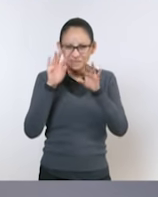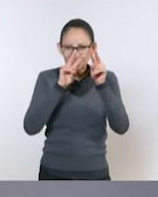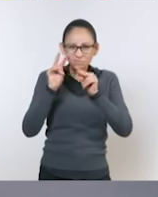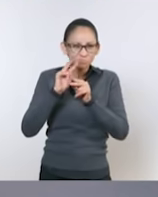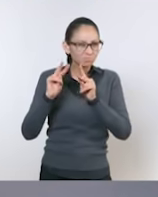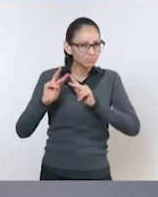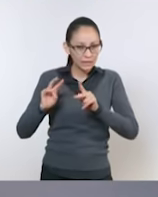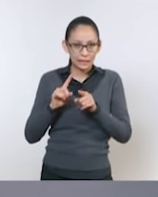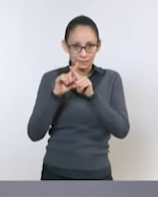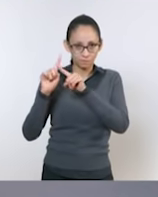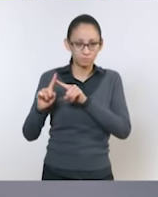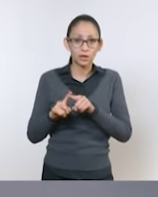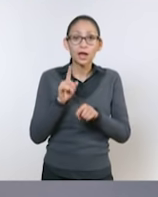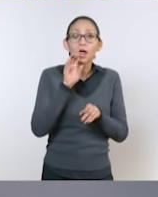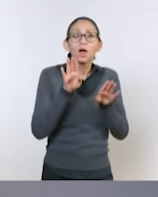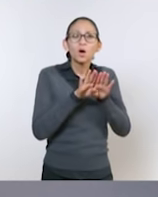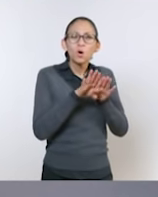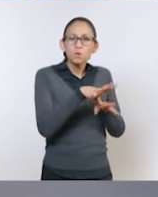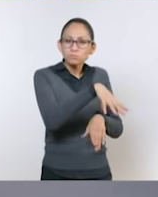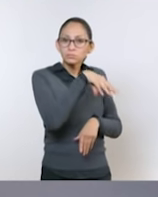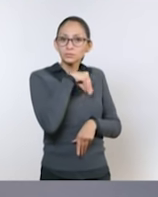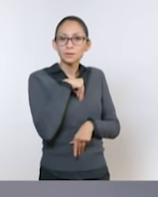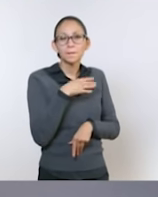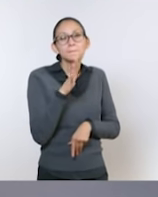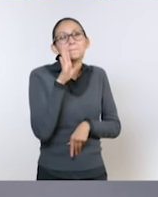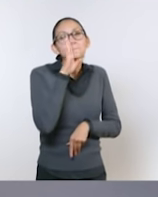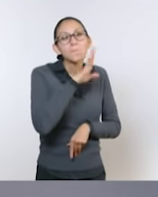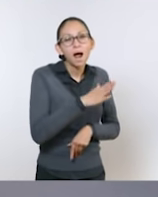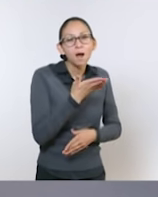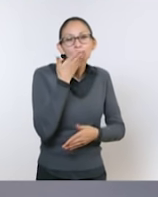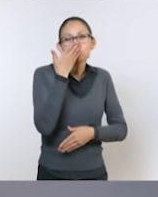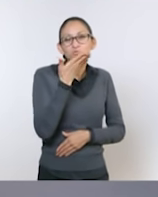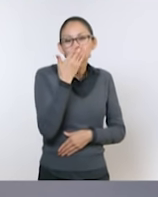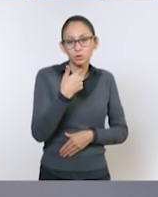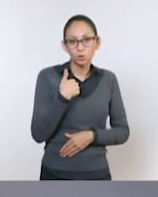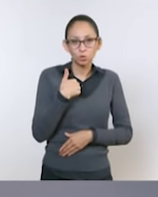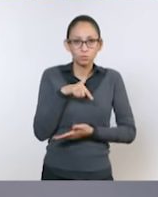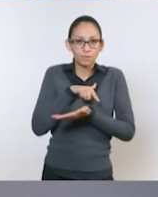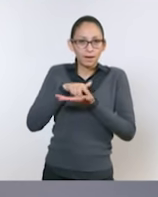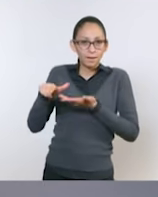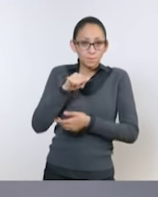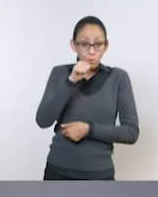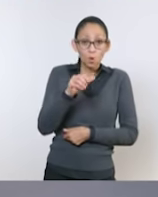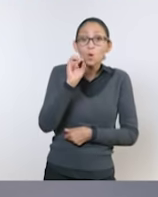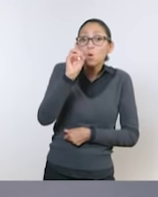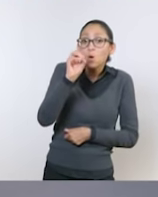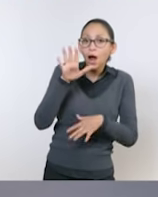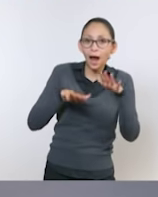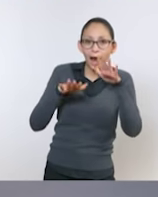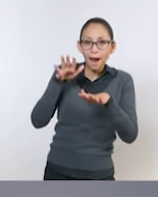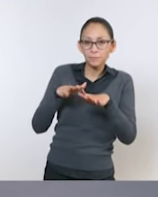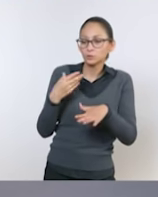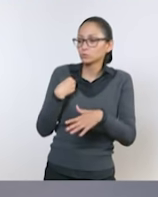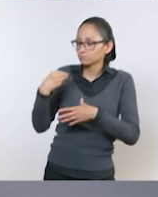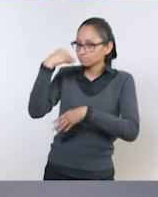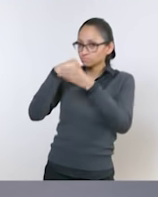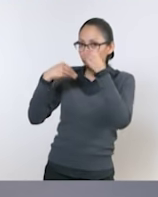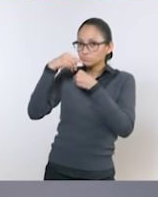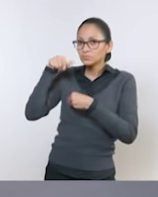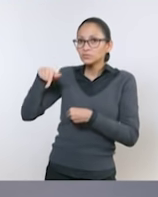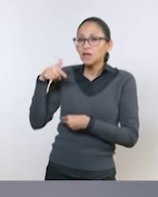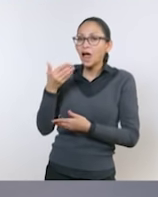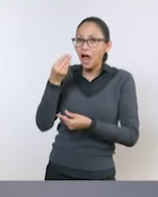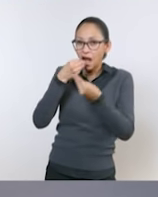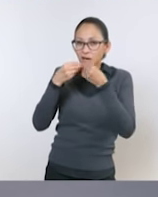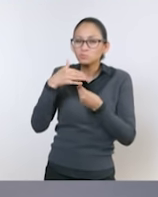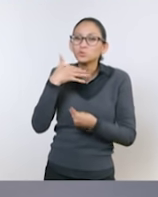La causan virus o bacterias que se transmiten por malos hábitos higiénicos o por consumir alimentos